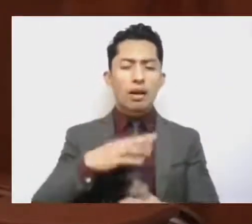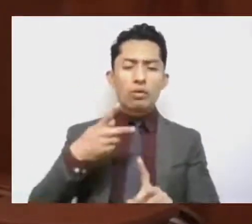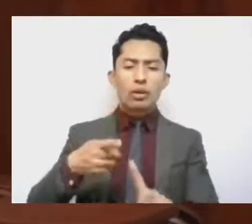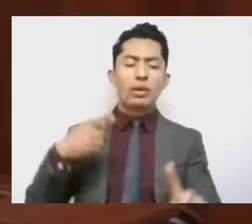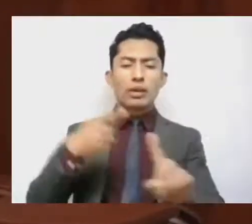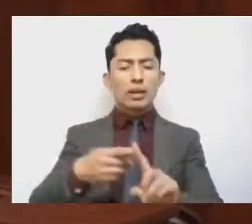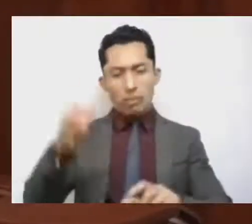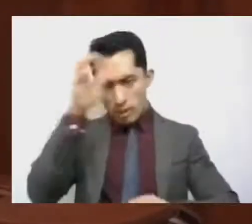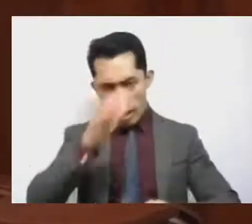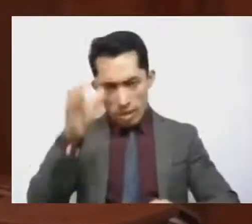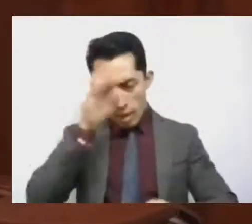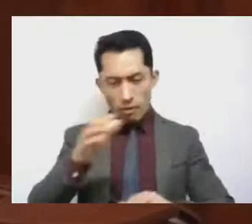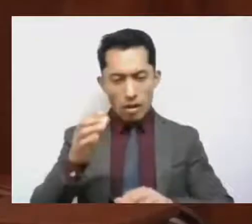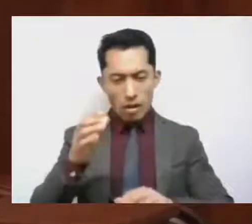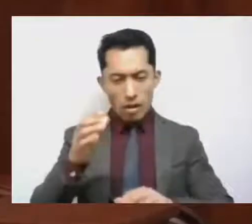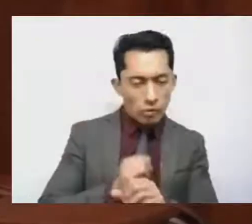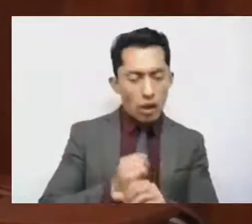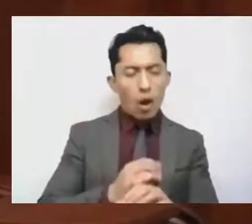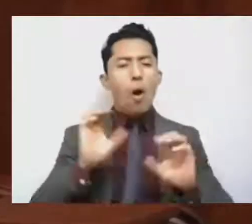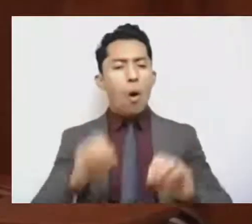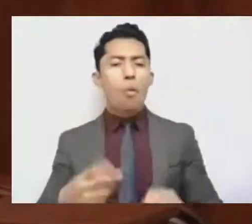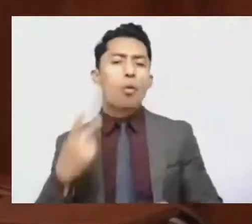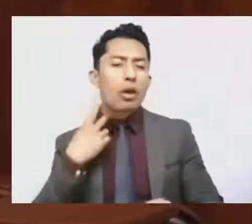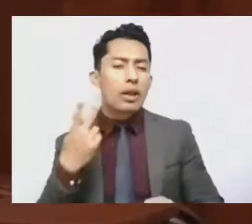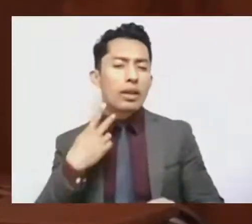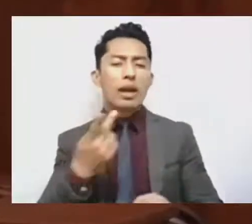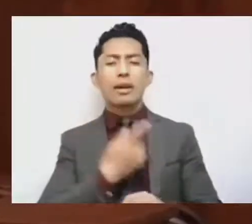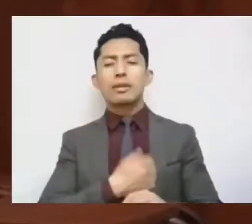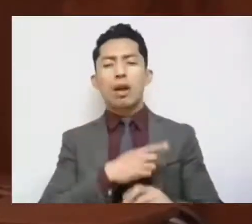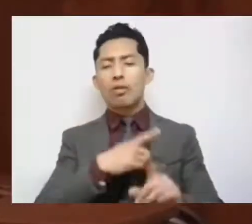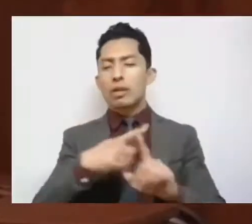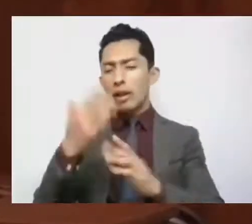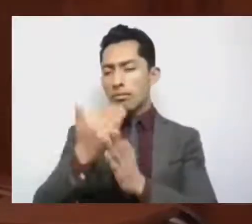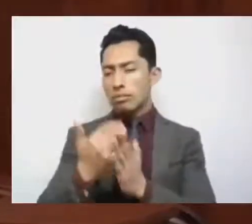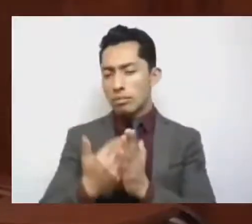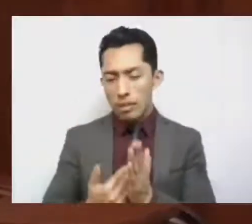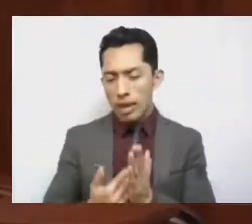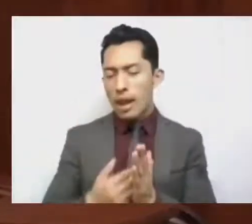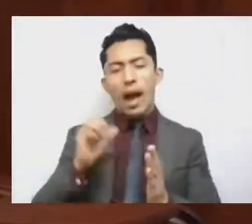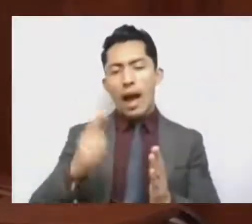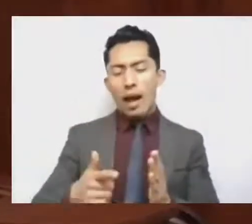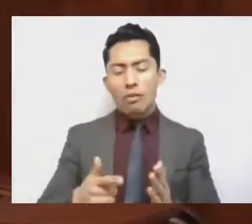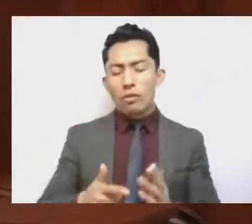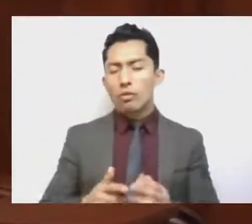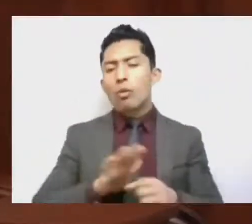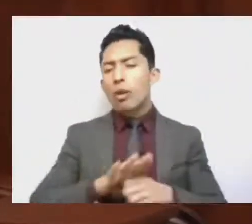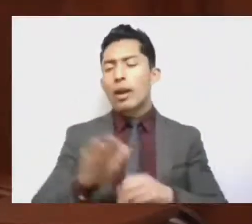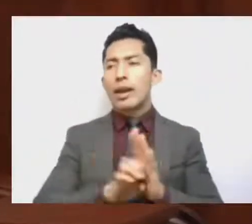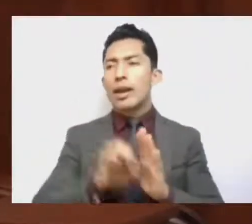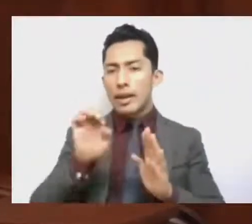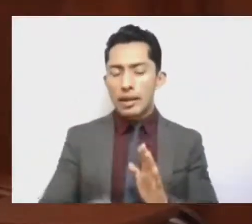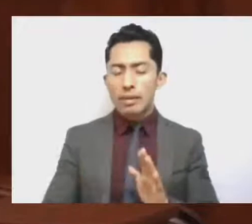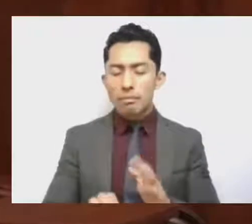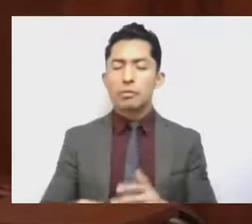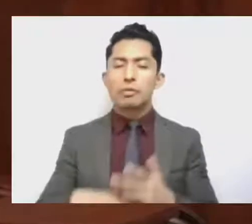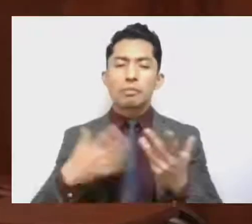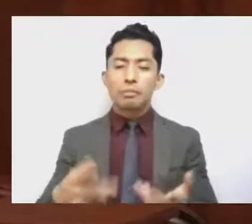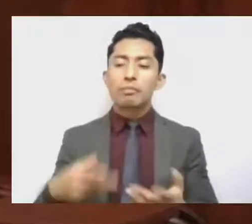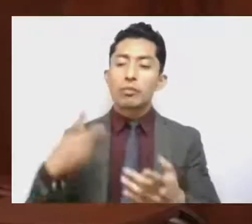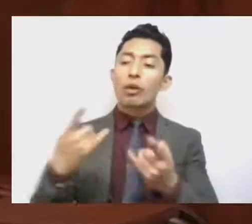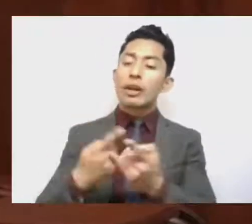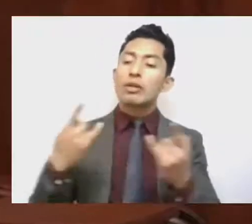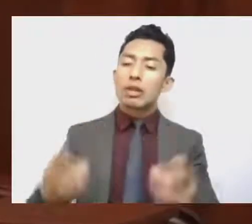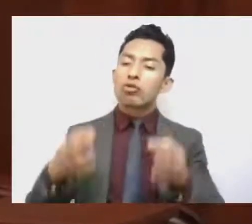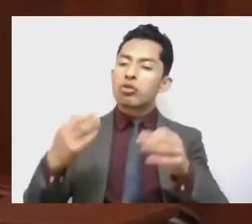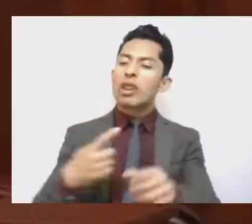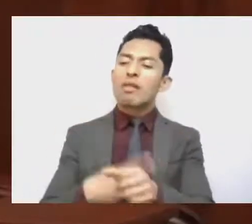científicos, clínicos o políticas de salud predeterminados, tales como describir la historia natural de la